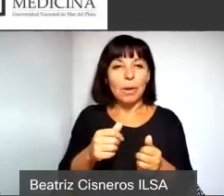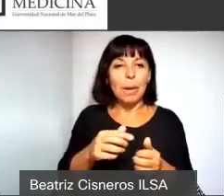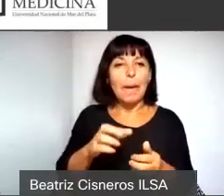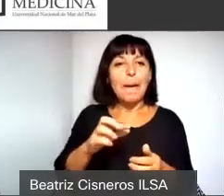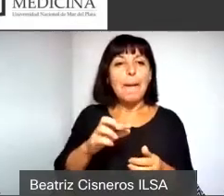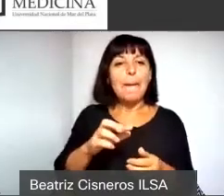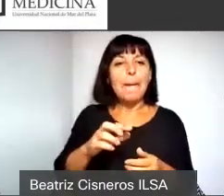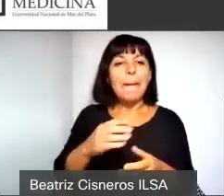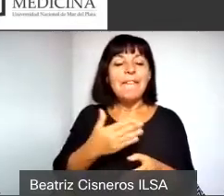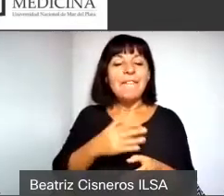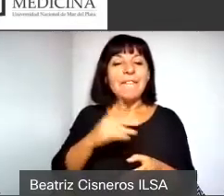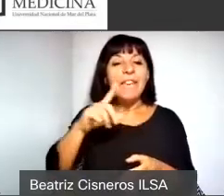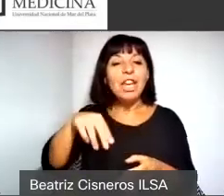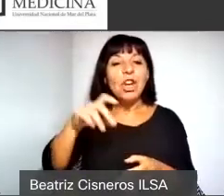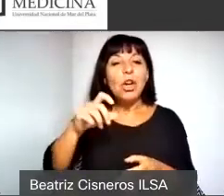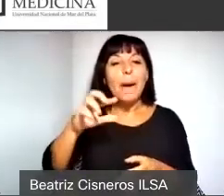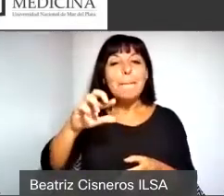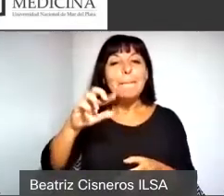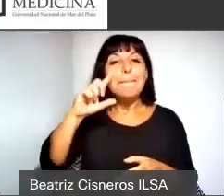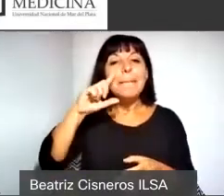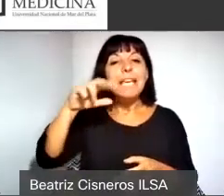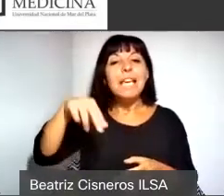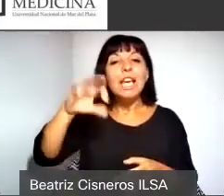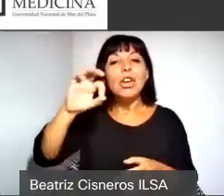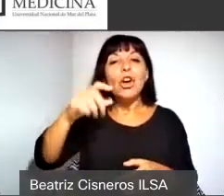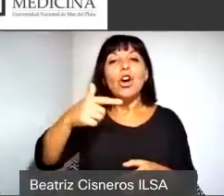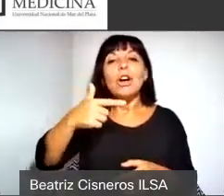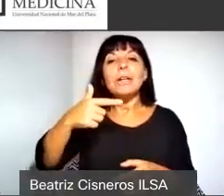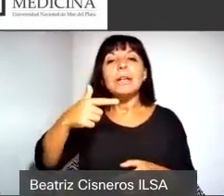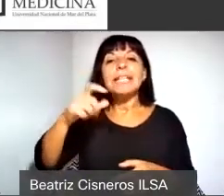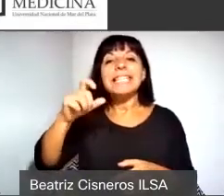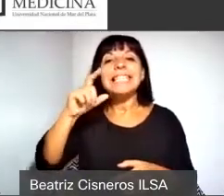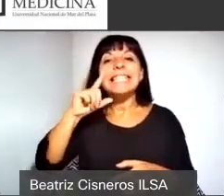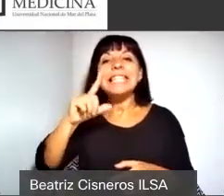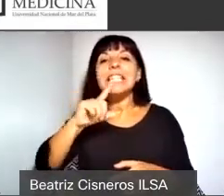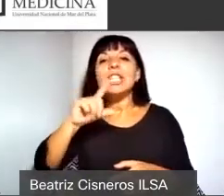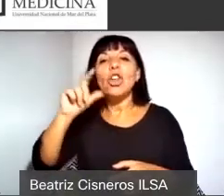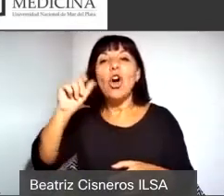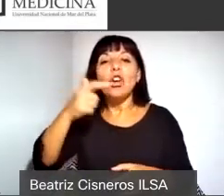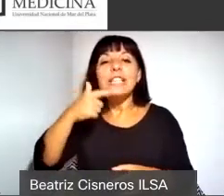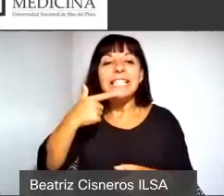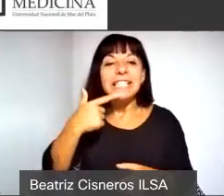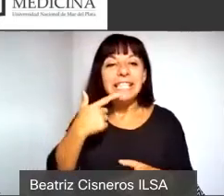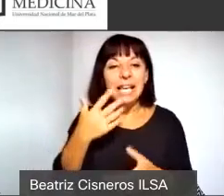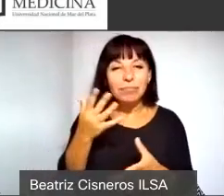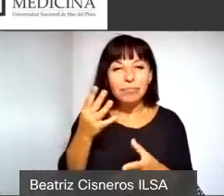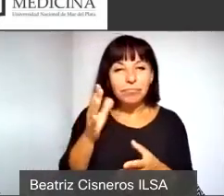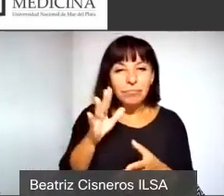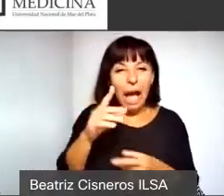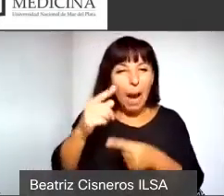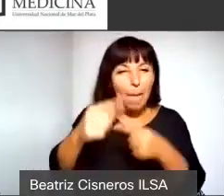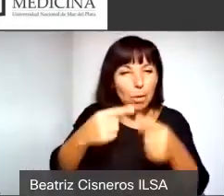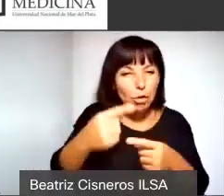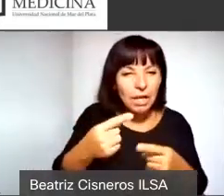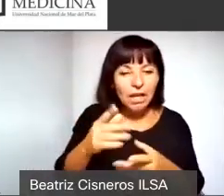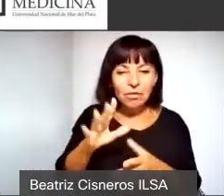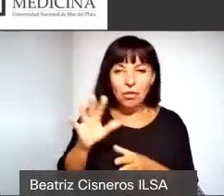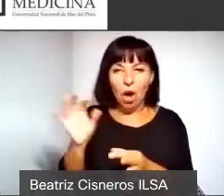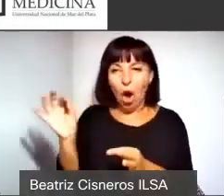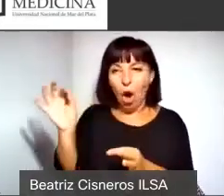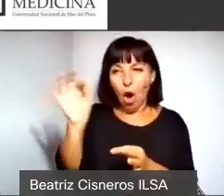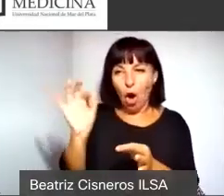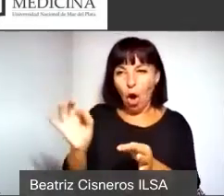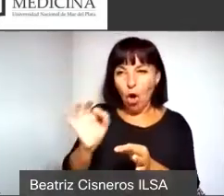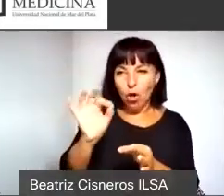pinocitosis. Durante la pinocitosis, microgotas, pequeñas gotas que están en el lado externo de la célula